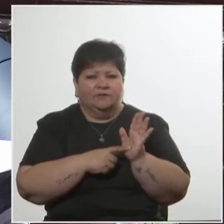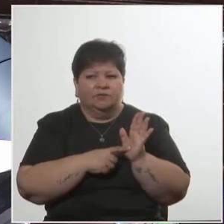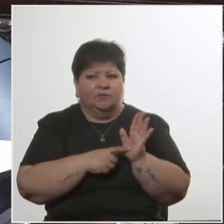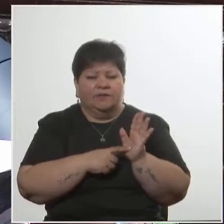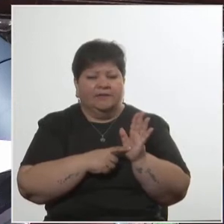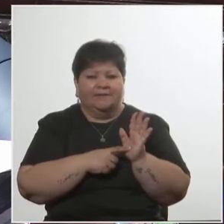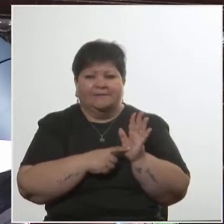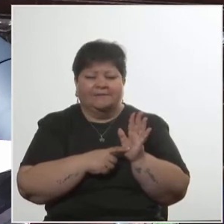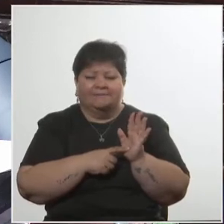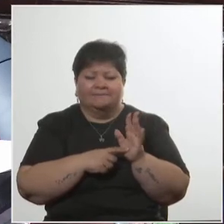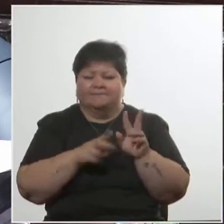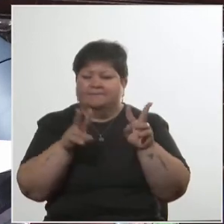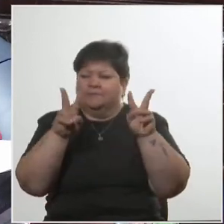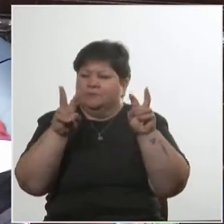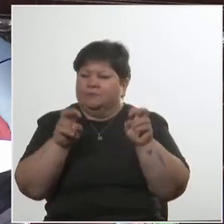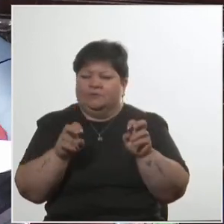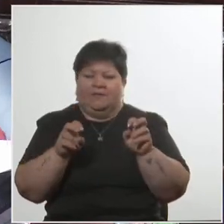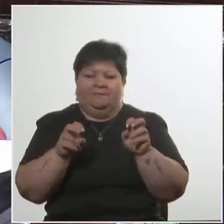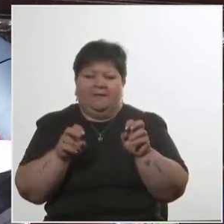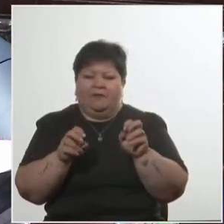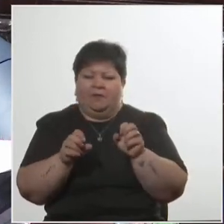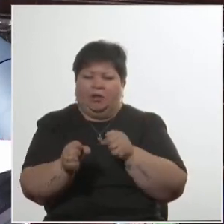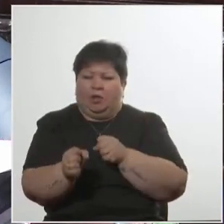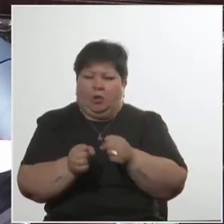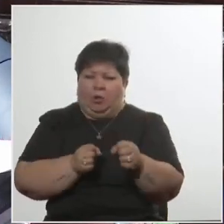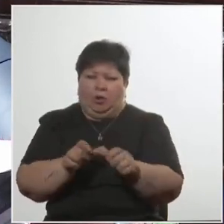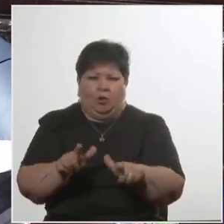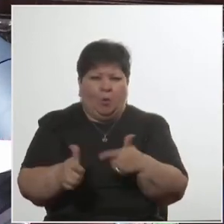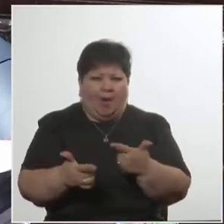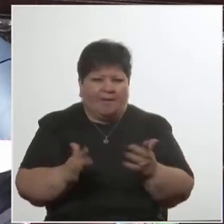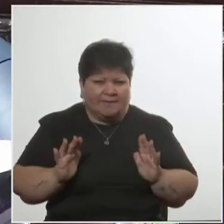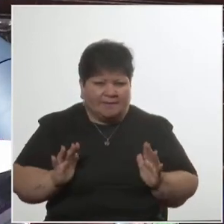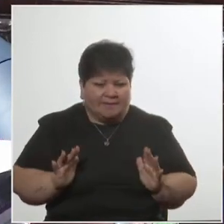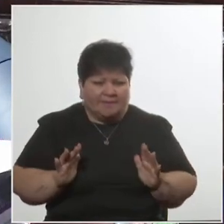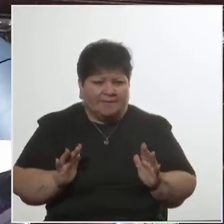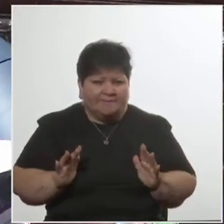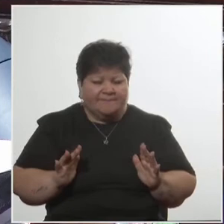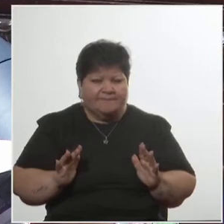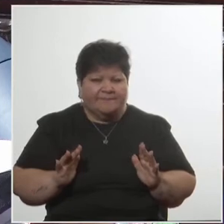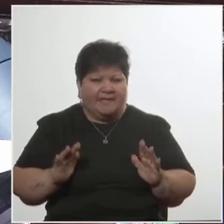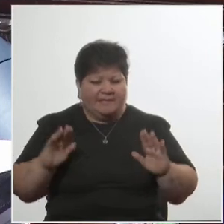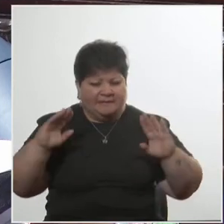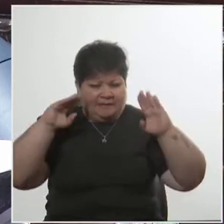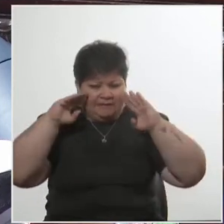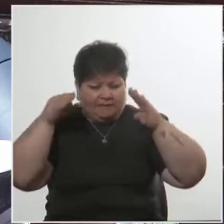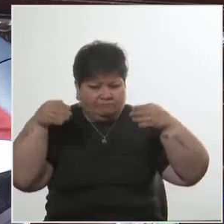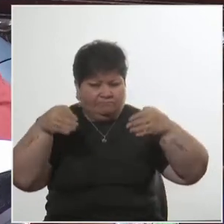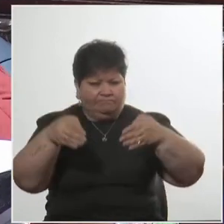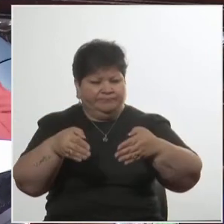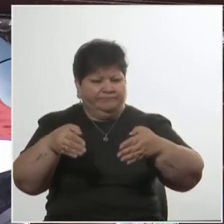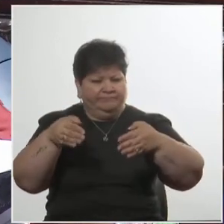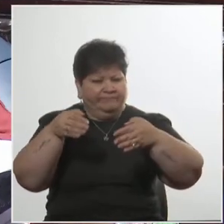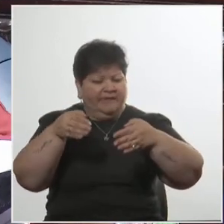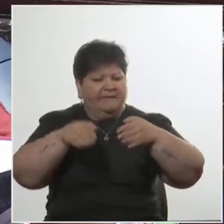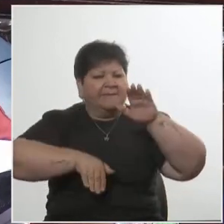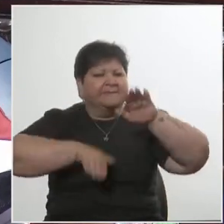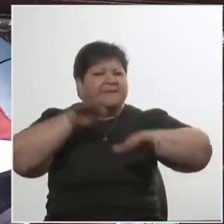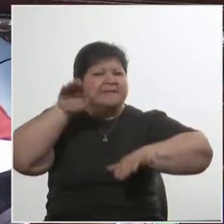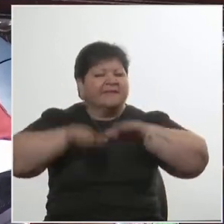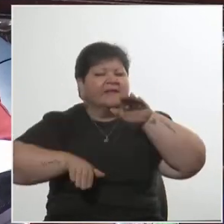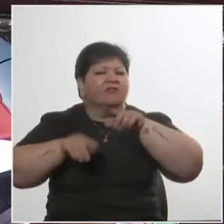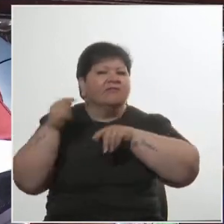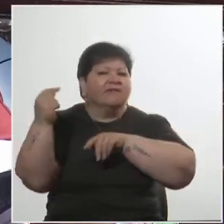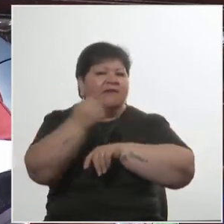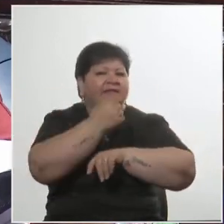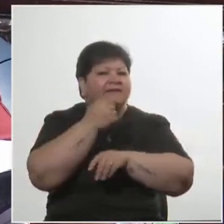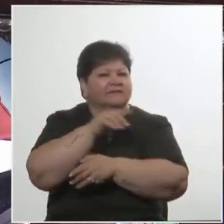absolutamente incontrolable si no se trata con la ponderación del caso porque efectivamente